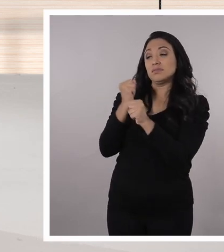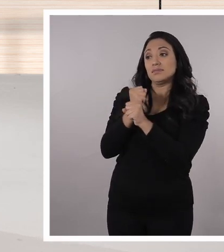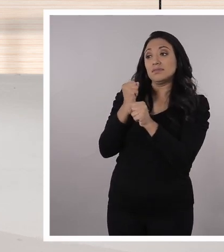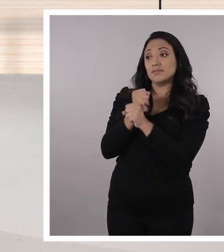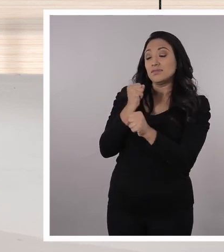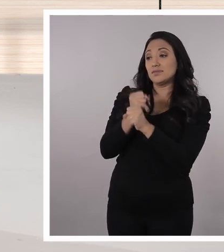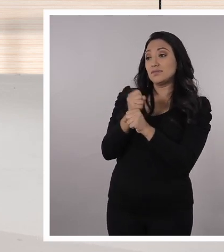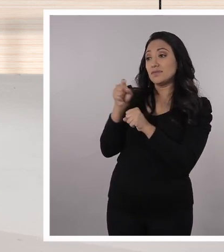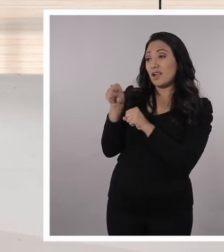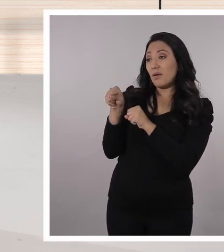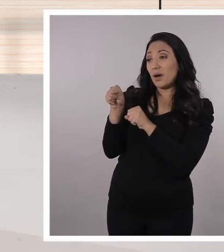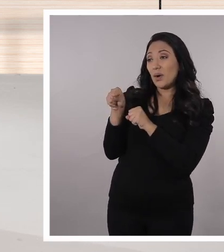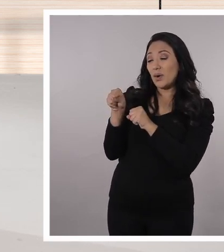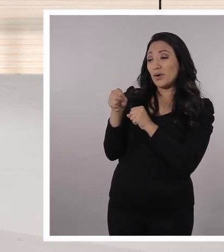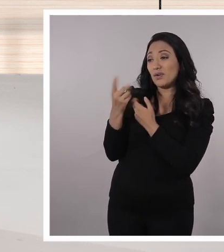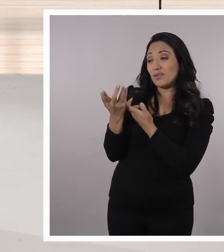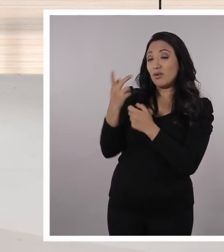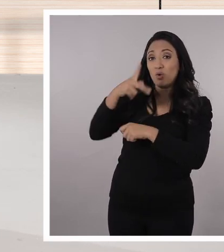bastante